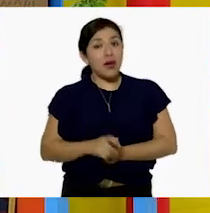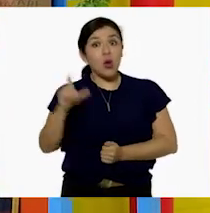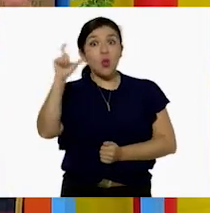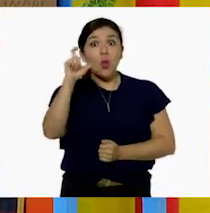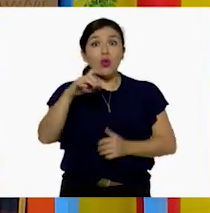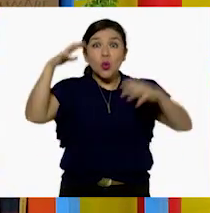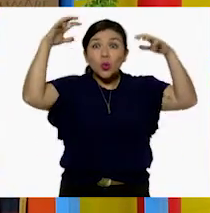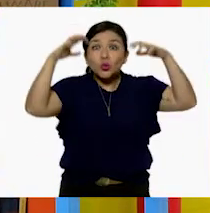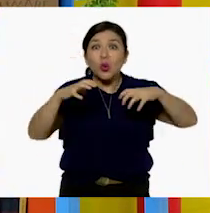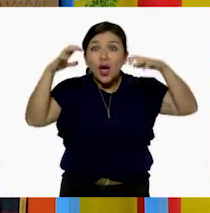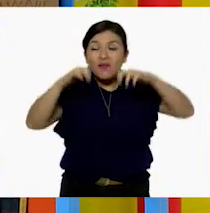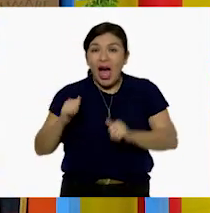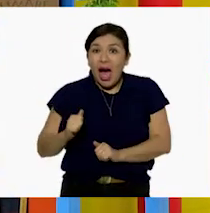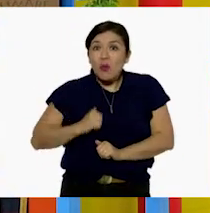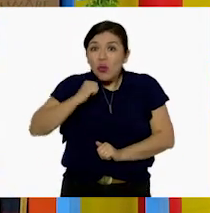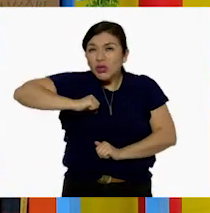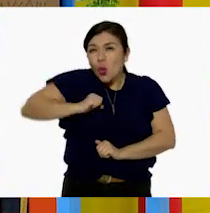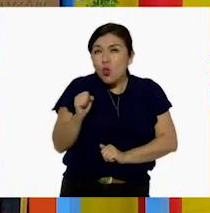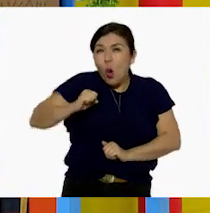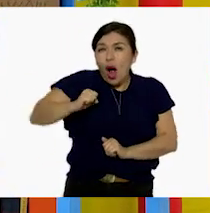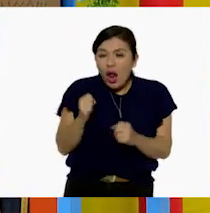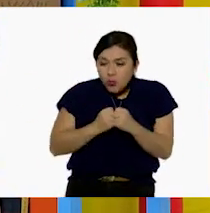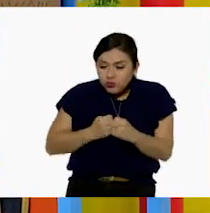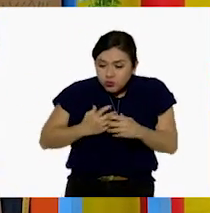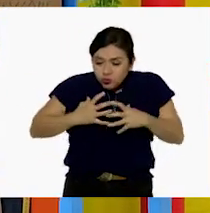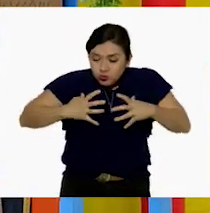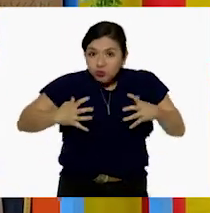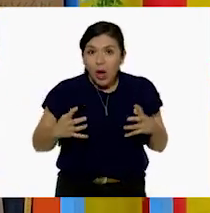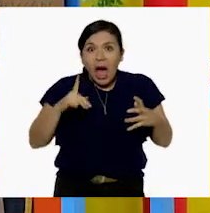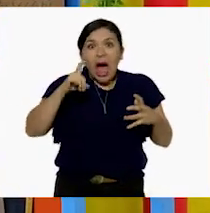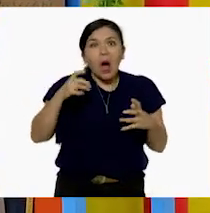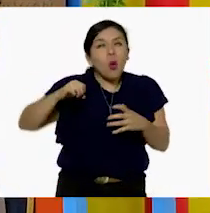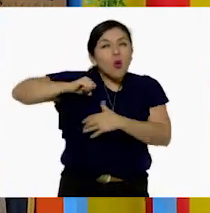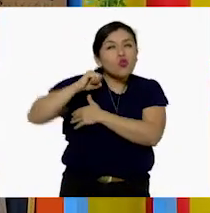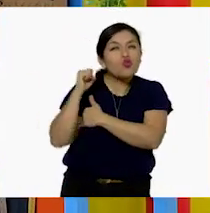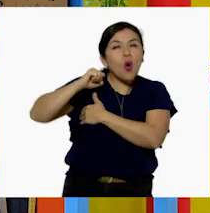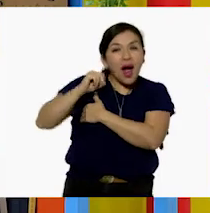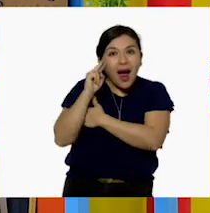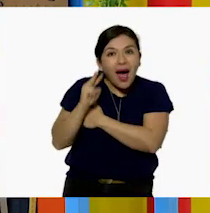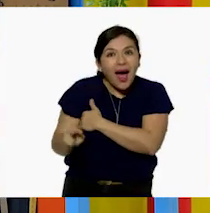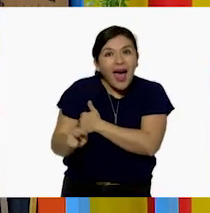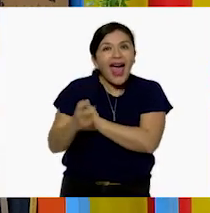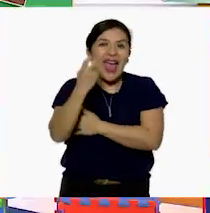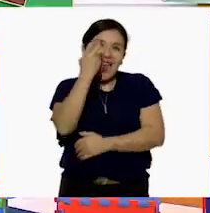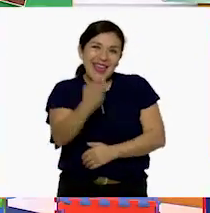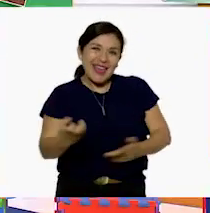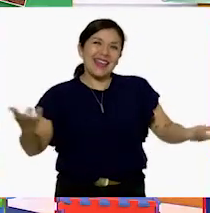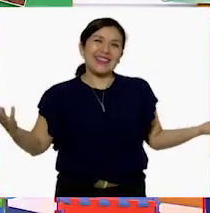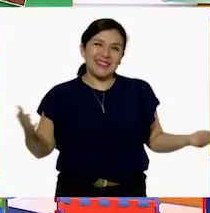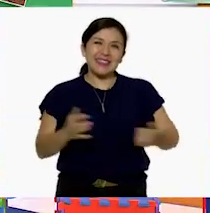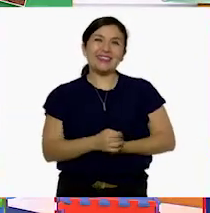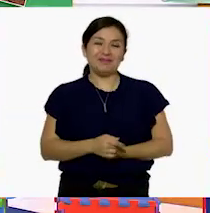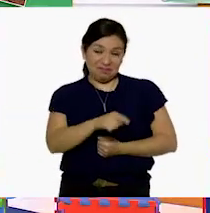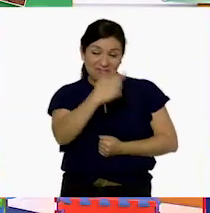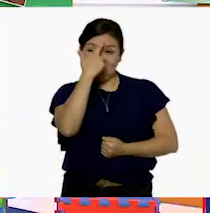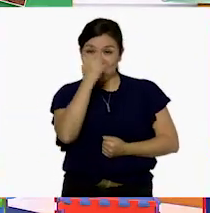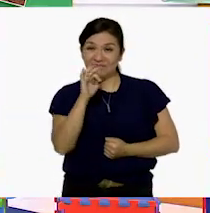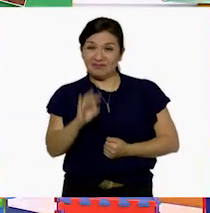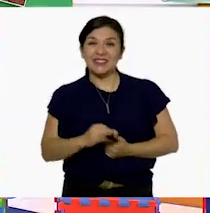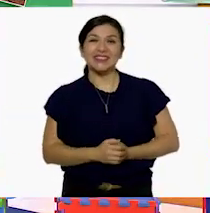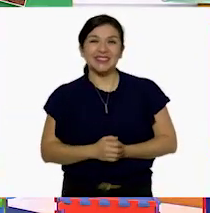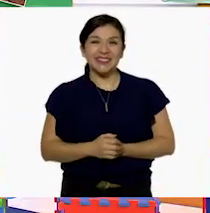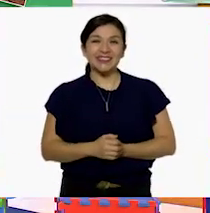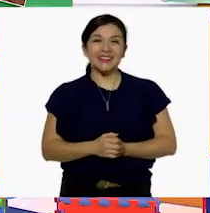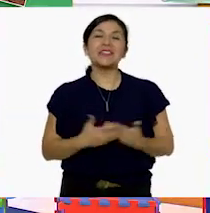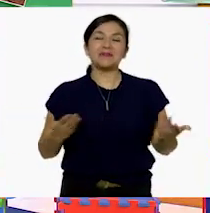llueve ellos aprovechan y guardan todo el agua que pueden y por eso es que se ven así infladitos. Por supuesto, Pepe, tienes toda la razón.